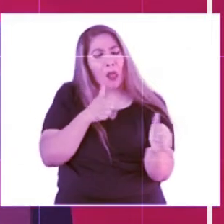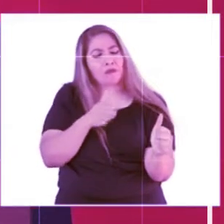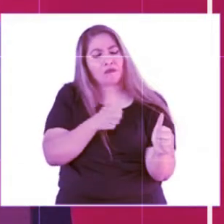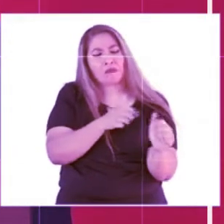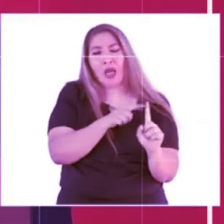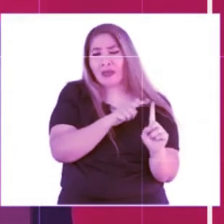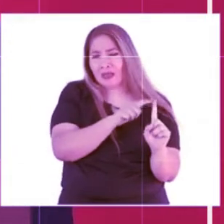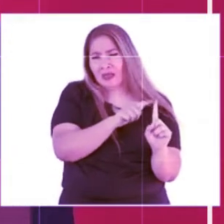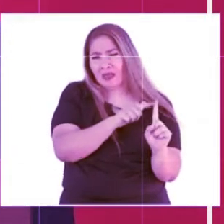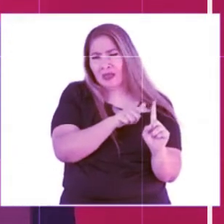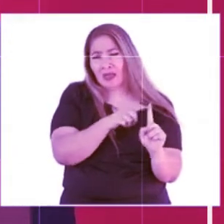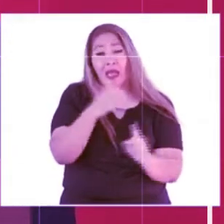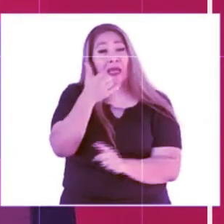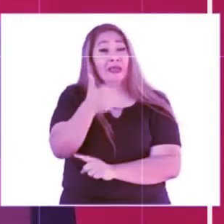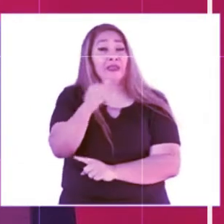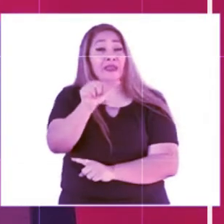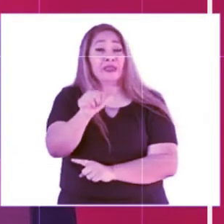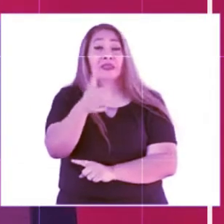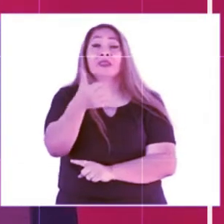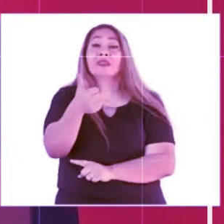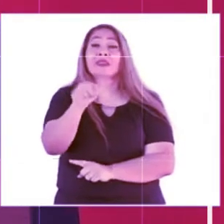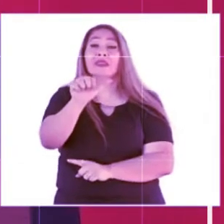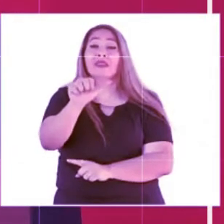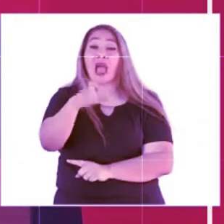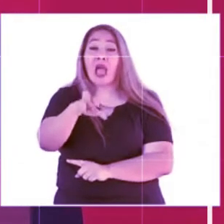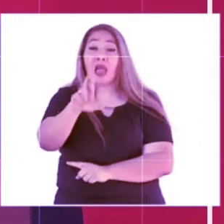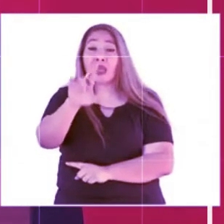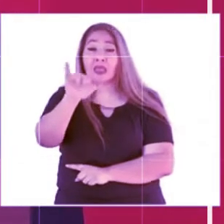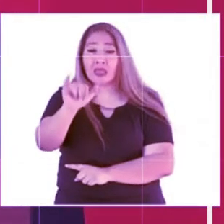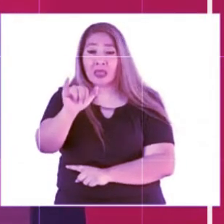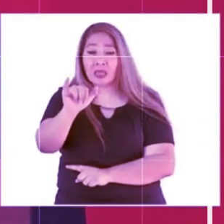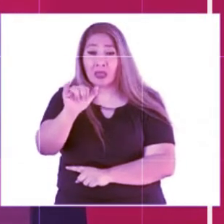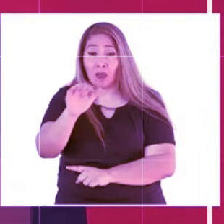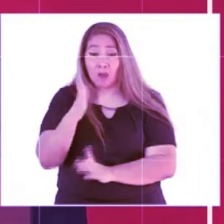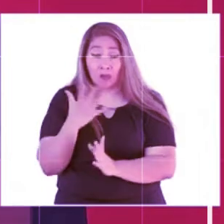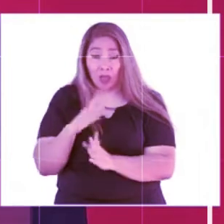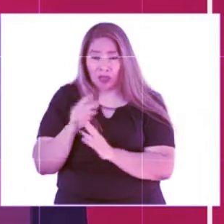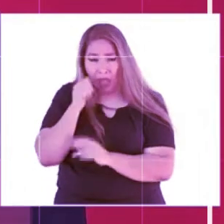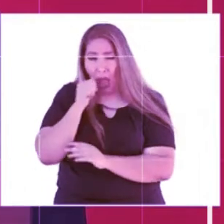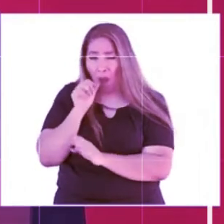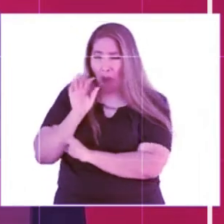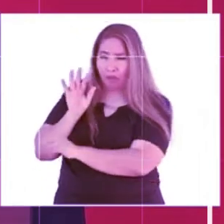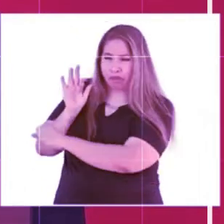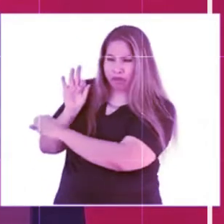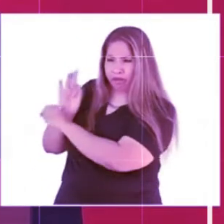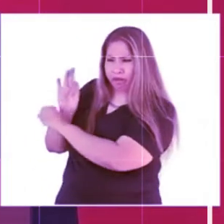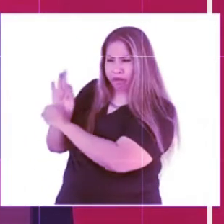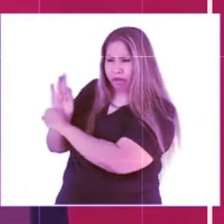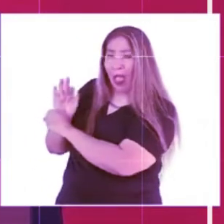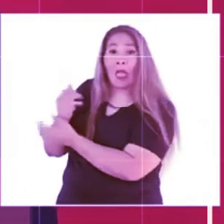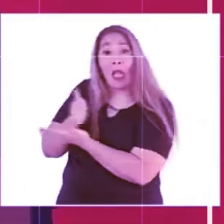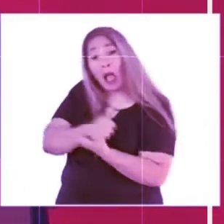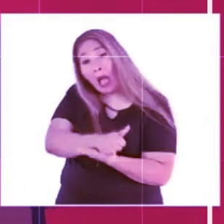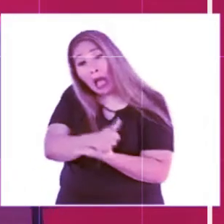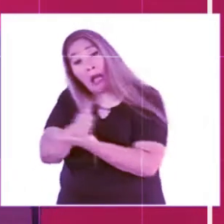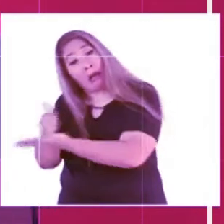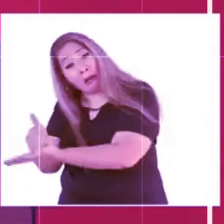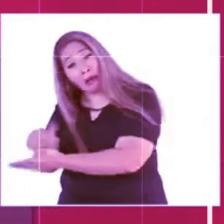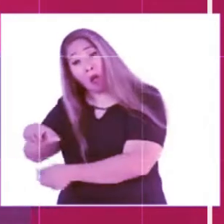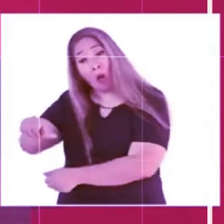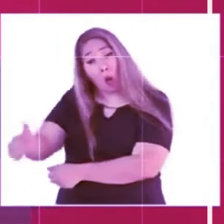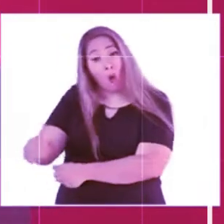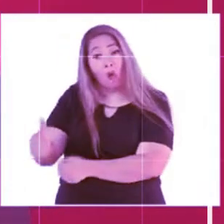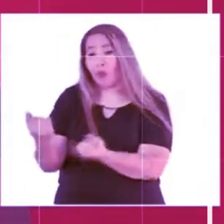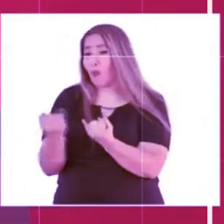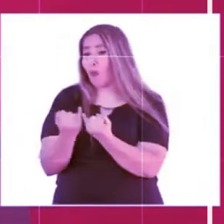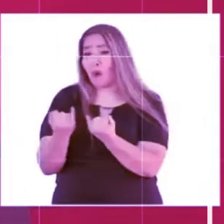como el pueblo yaqui, que resistió al exterminio, que ayuda a otro en la